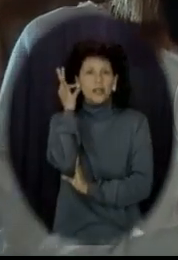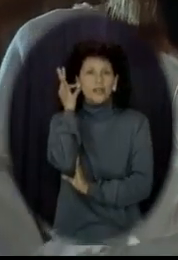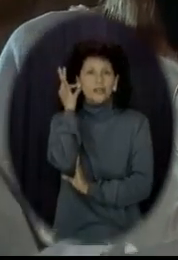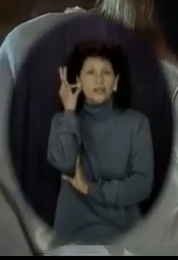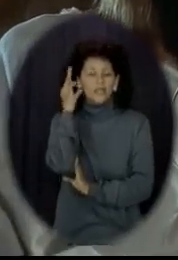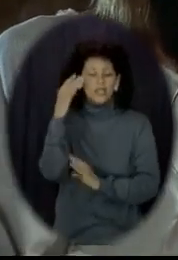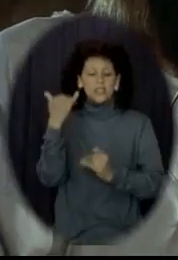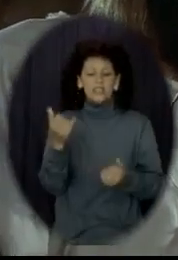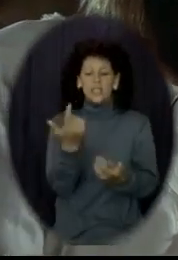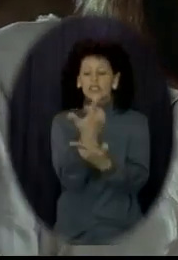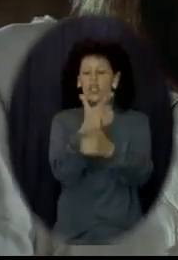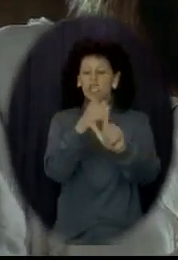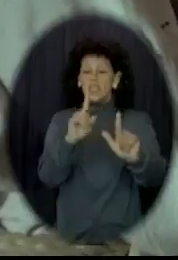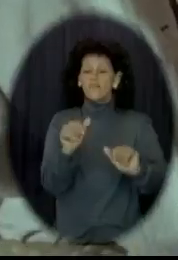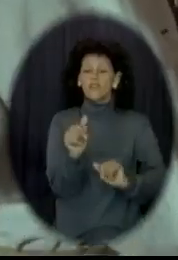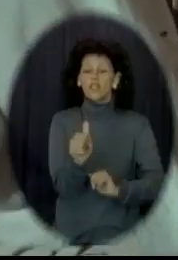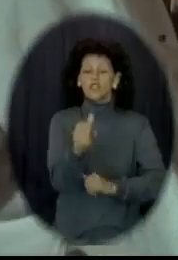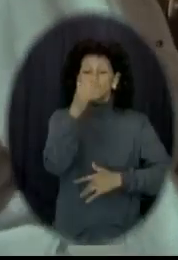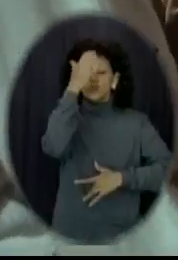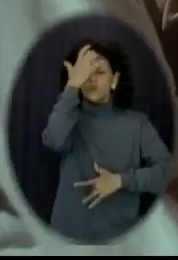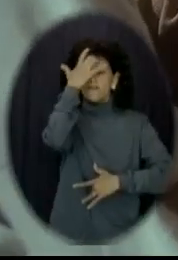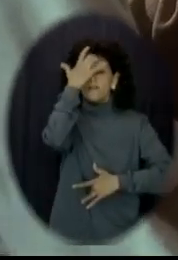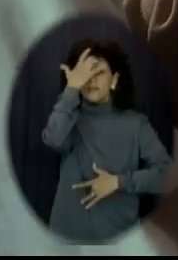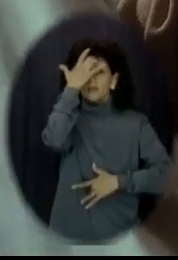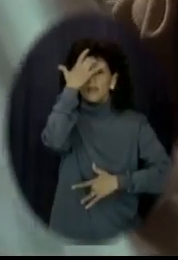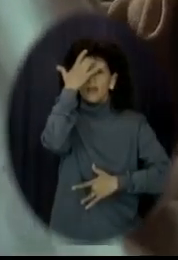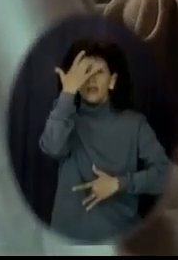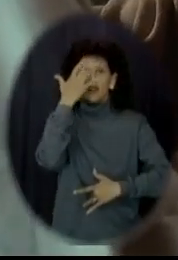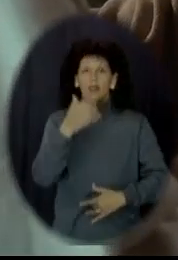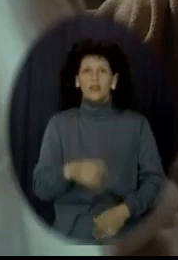Mujer, ya estás libre de tu enfermedad.